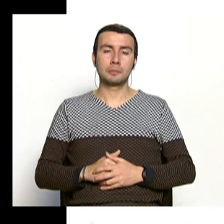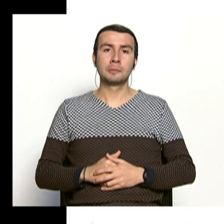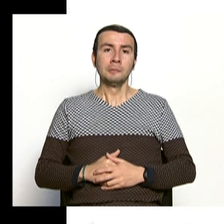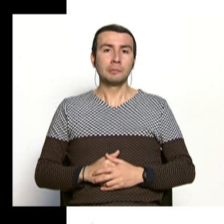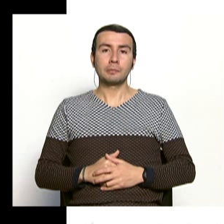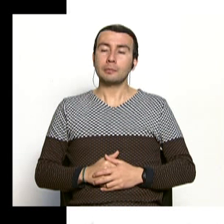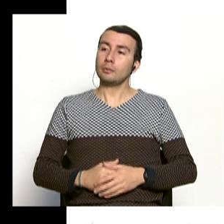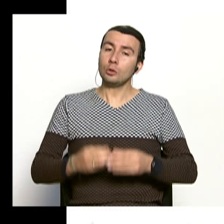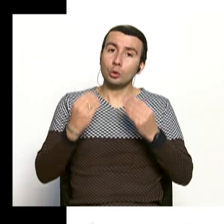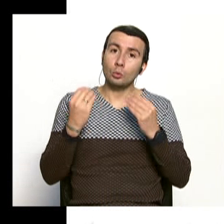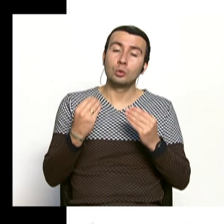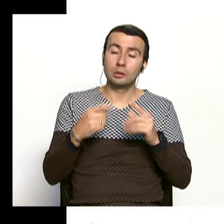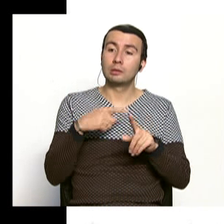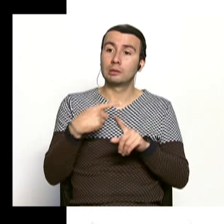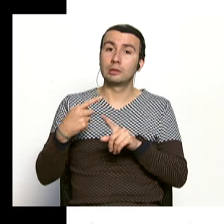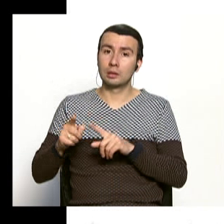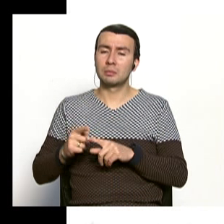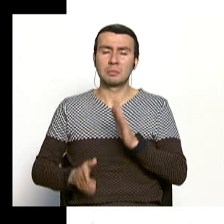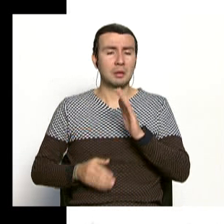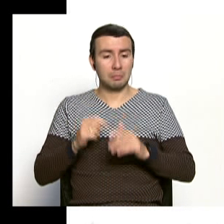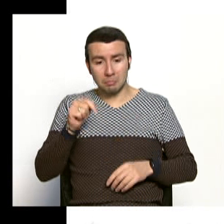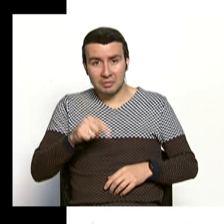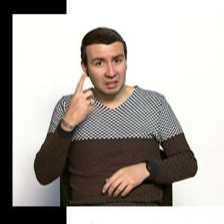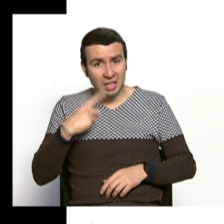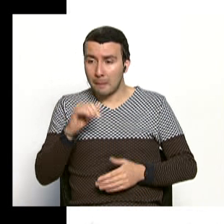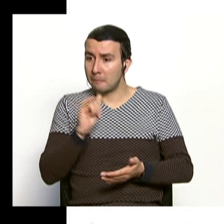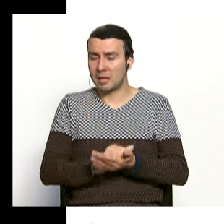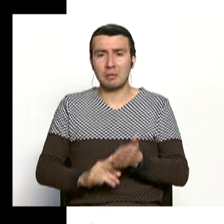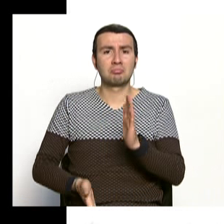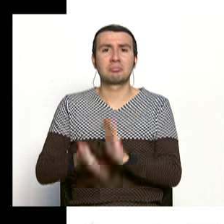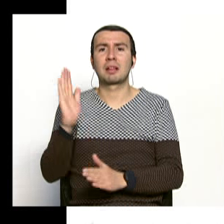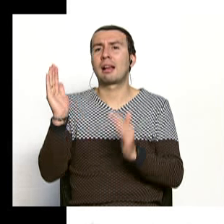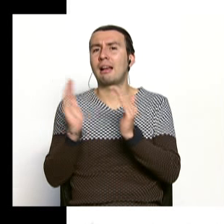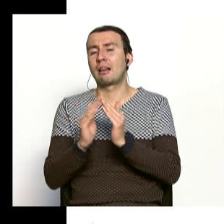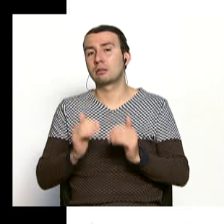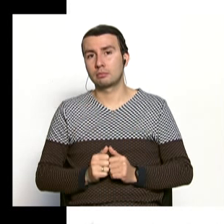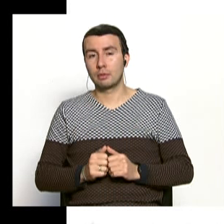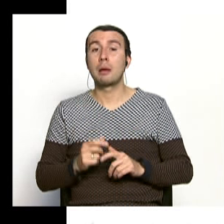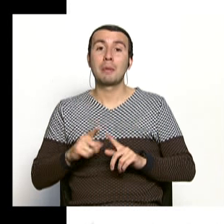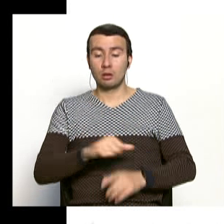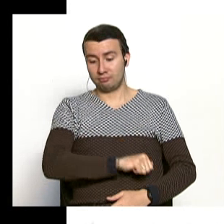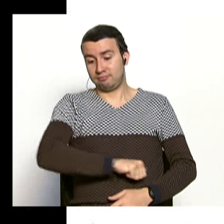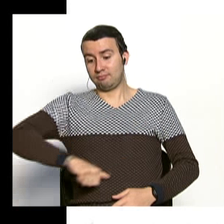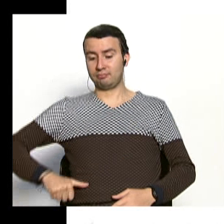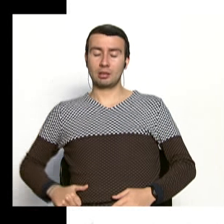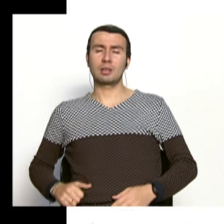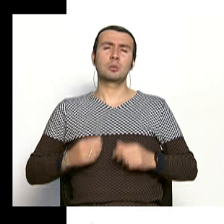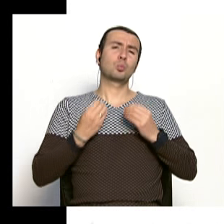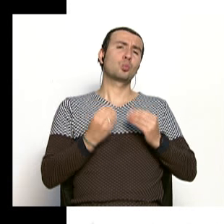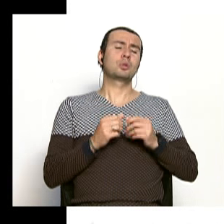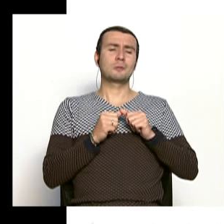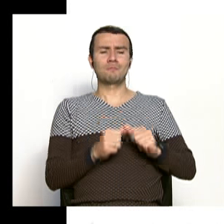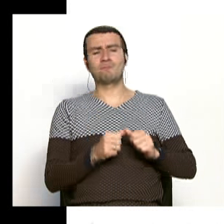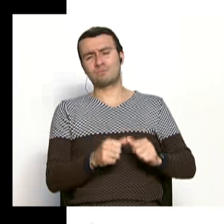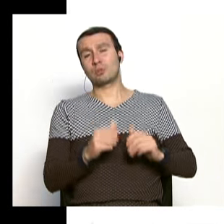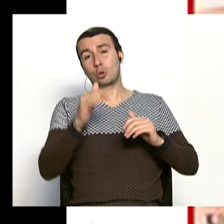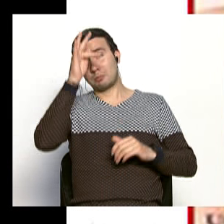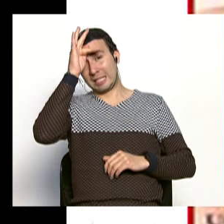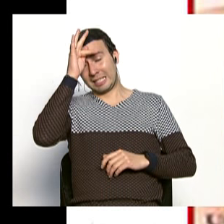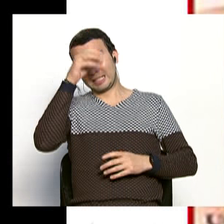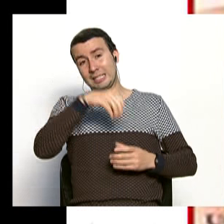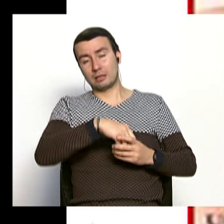mayoría de las pacientes se van para su casa el mismo día y no tienen que hospitalizarse varios días como en la cirugía abierta y los potenciales de